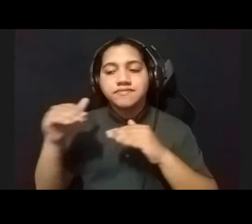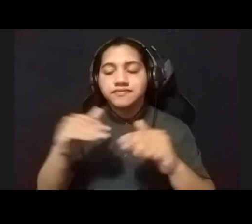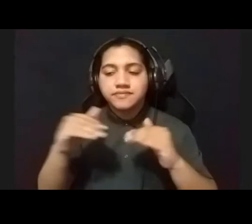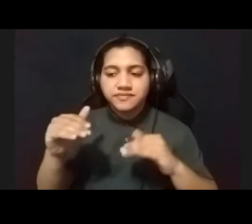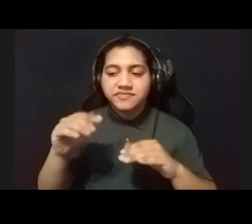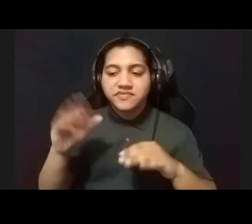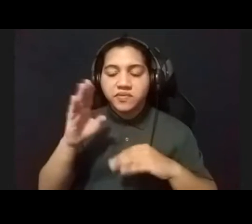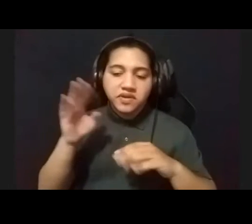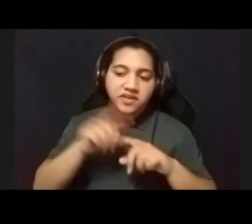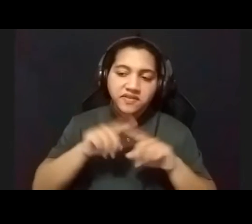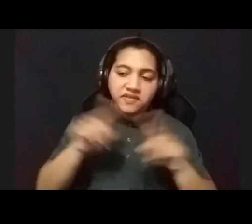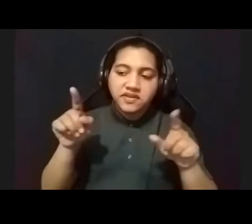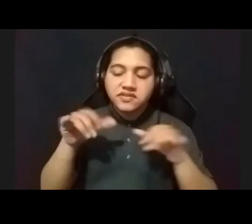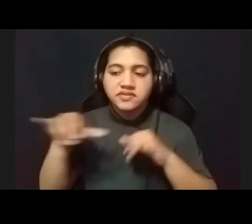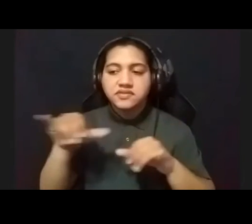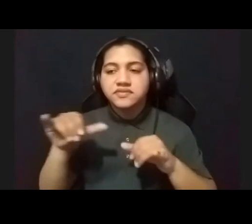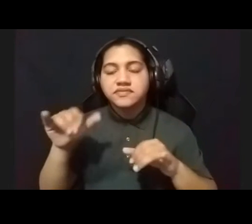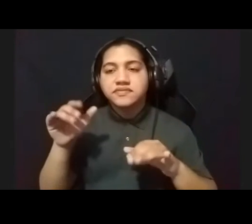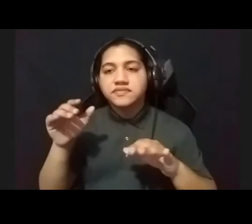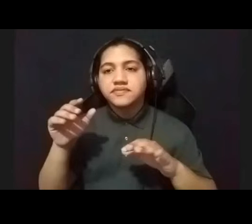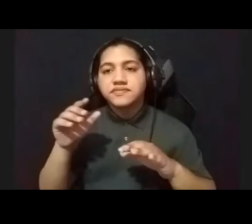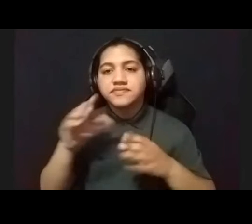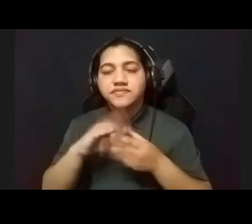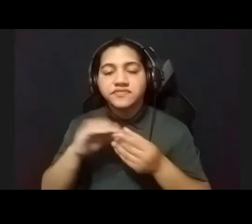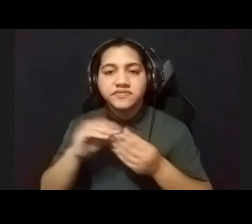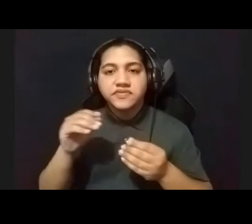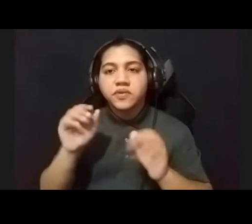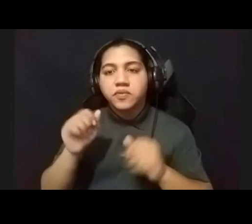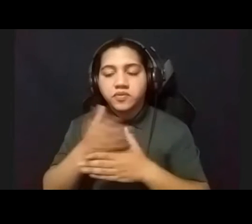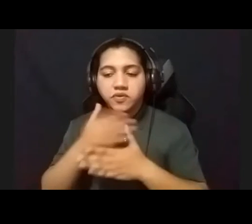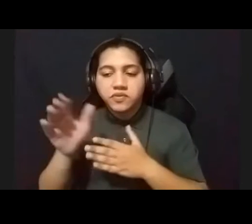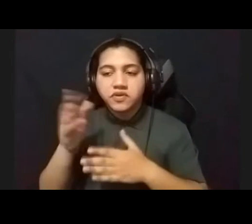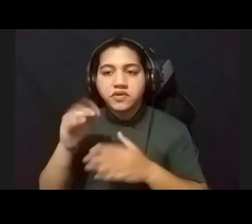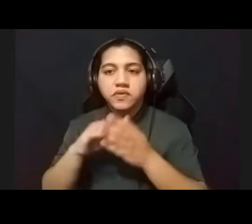las versiones de Martina que podemos compartir con los estudiantes.